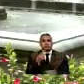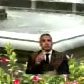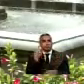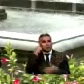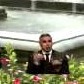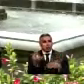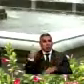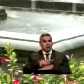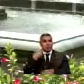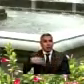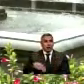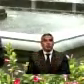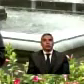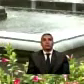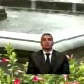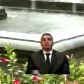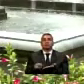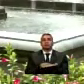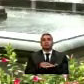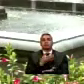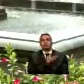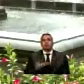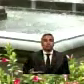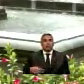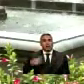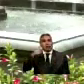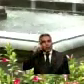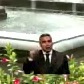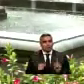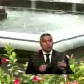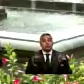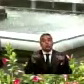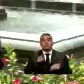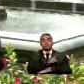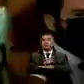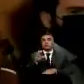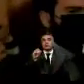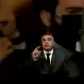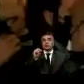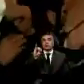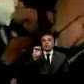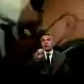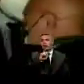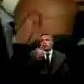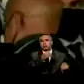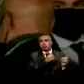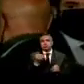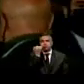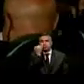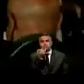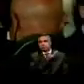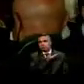para este día miércoles, se da la reunión entre el presidente de la República, Guillermo Lasso, y la dirigencia de la CONAIE y otras organizaciones